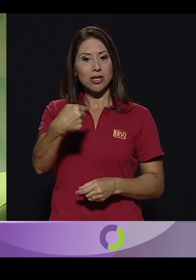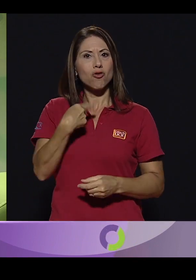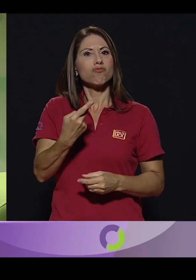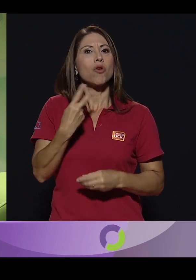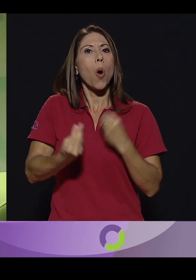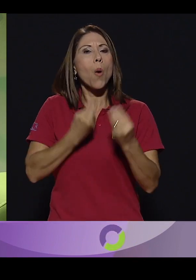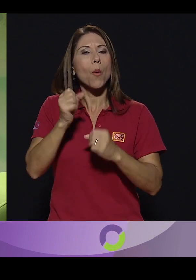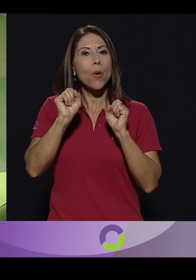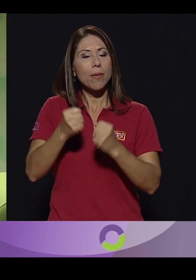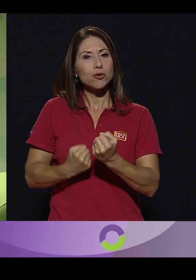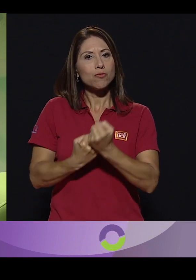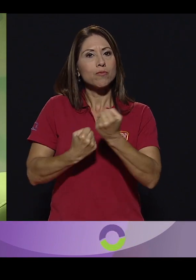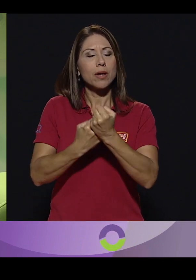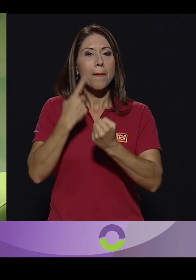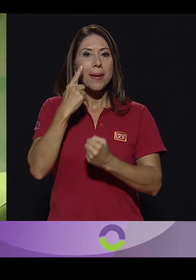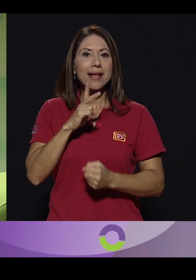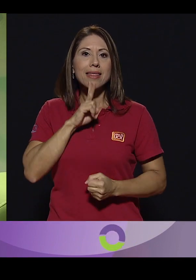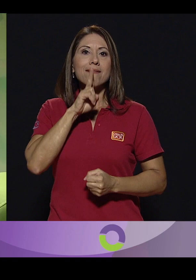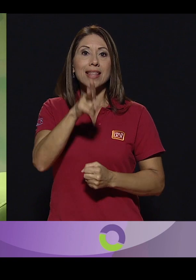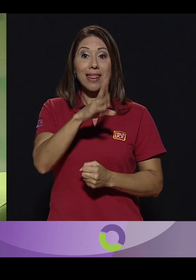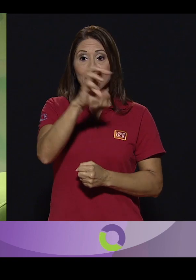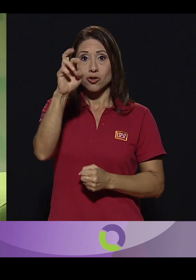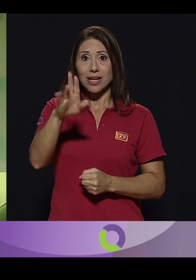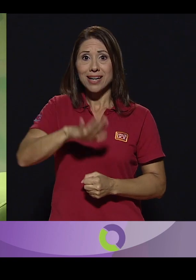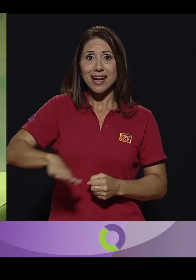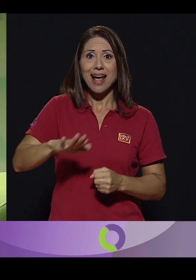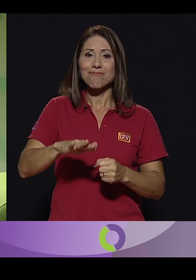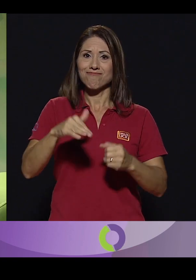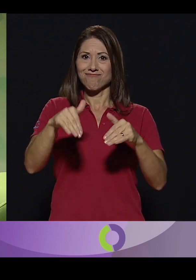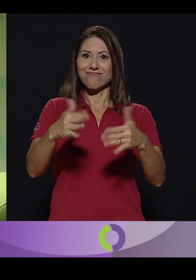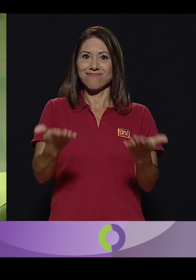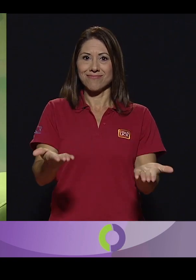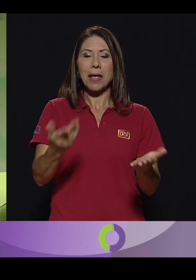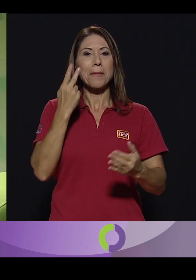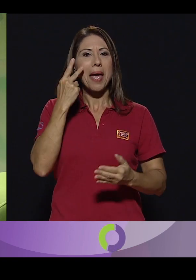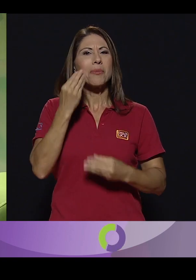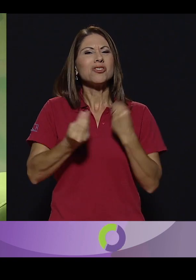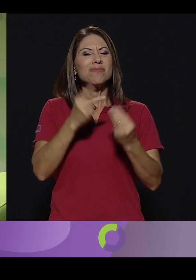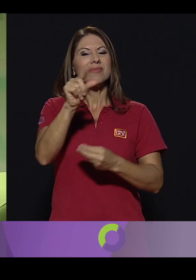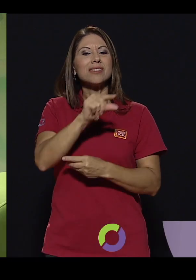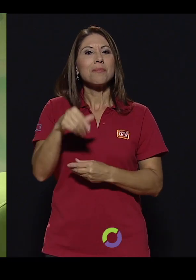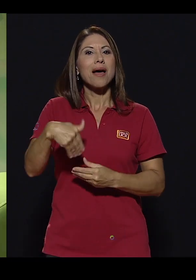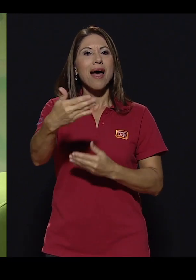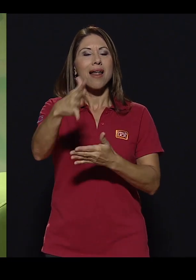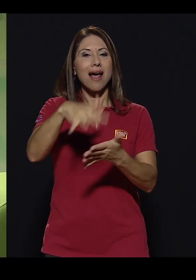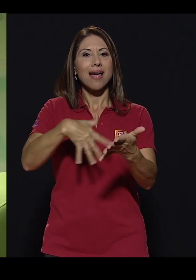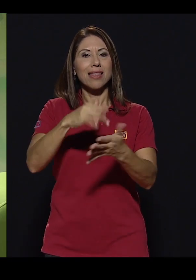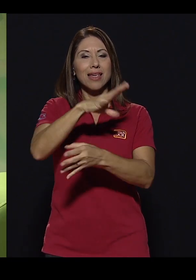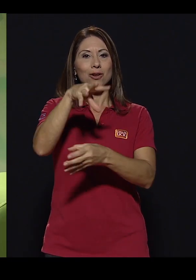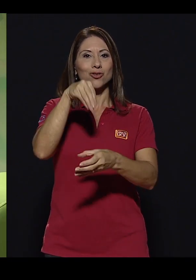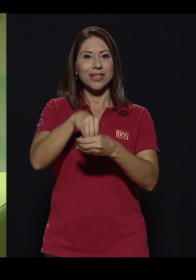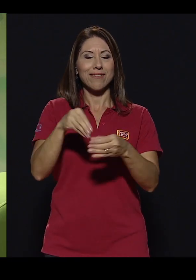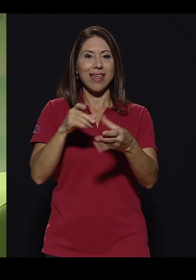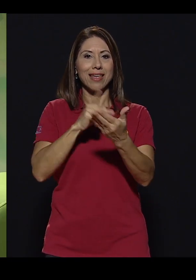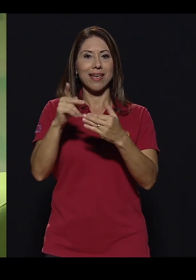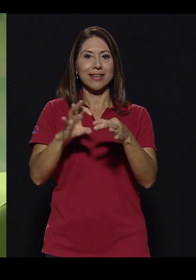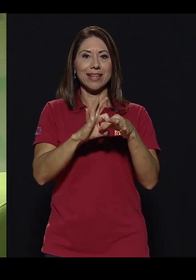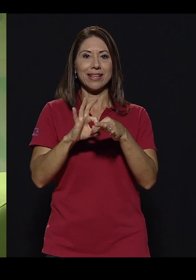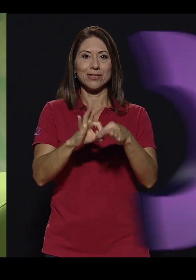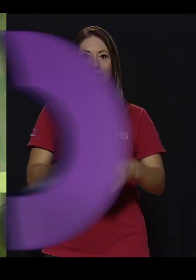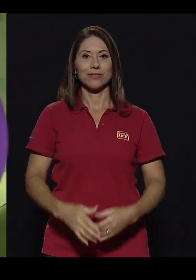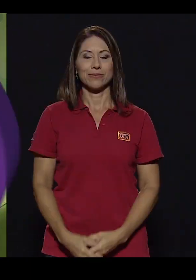usted y yo podemos aportar a que de verdad existen costa rica ahora veamos que tenemos para esta semana en la agenda inclusiva de